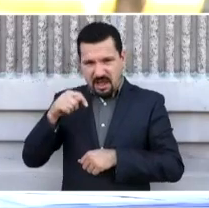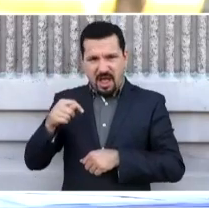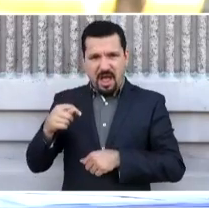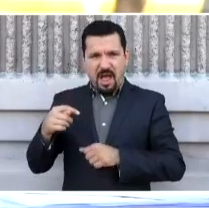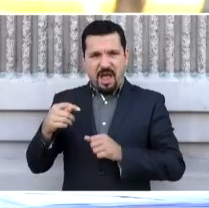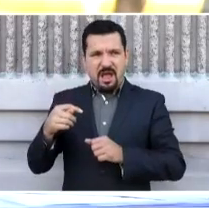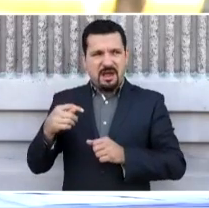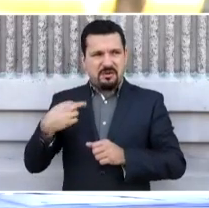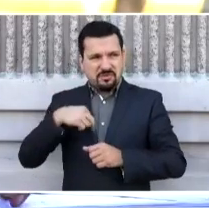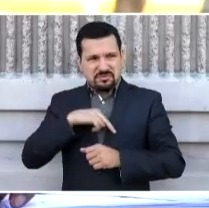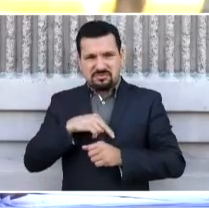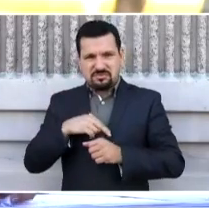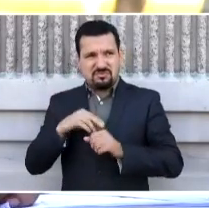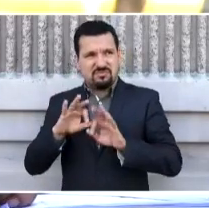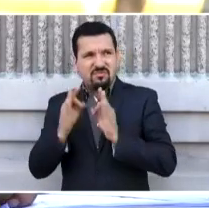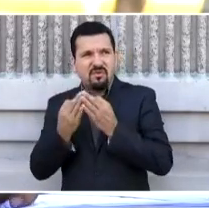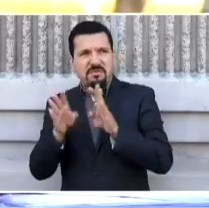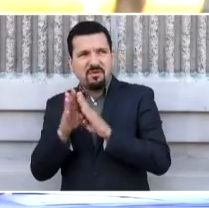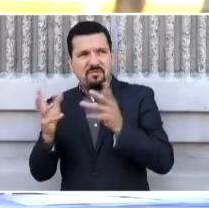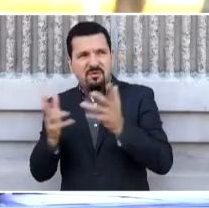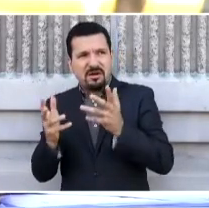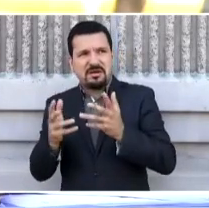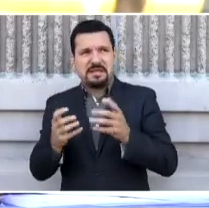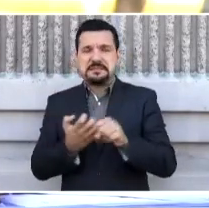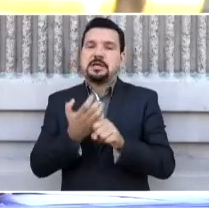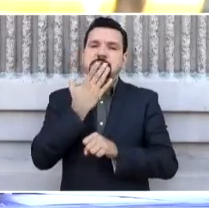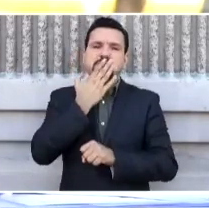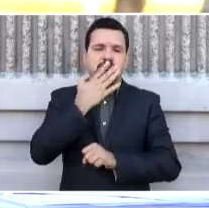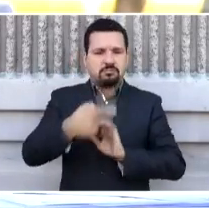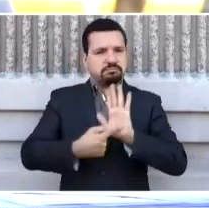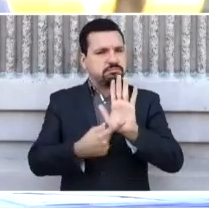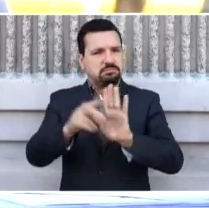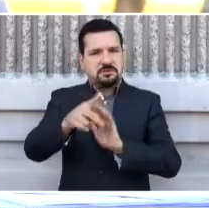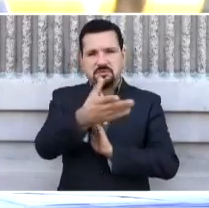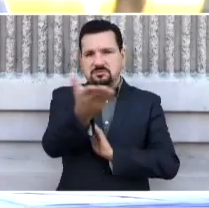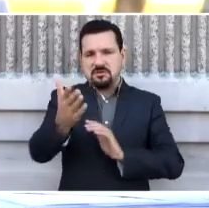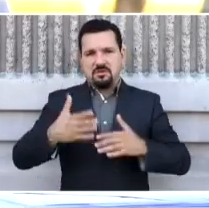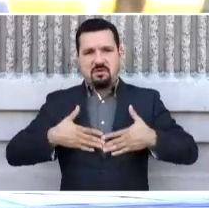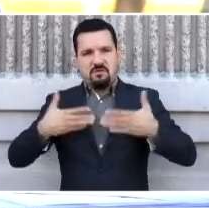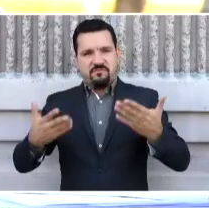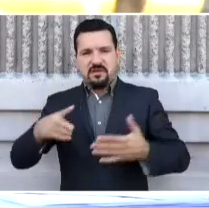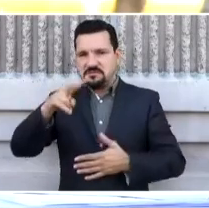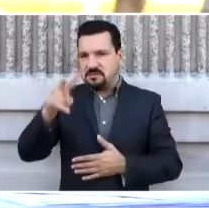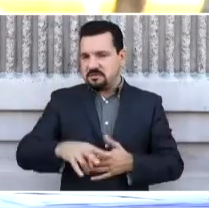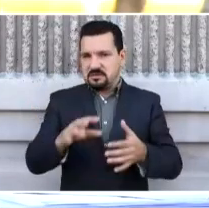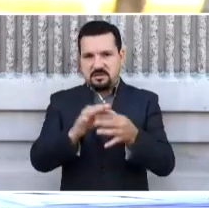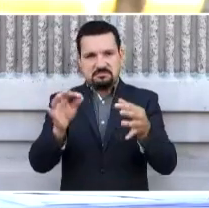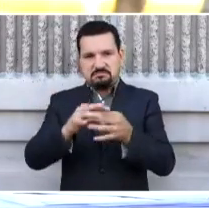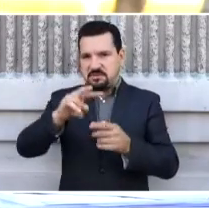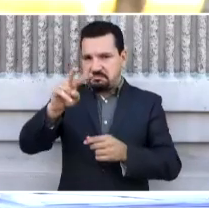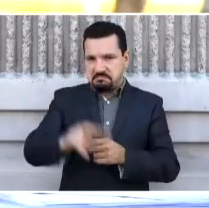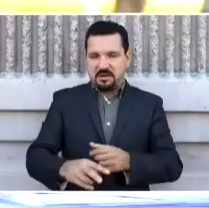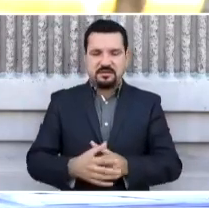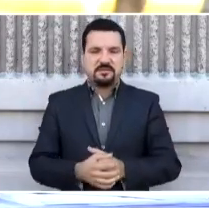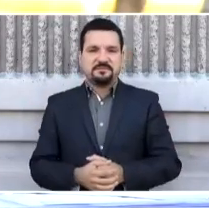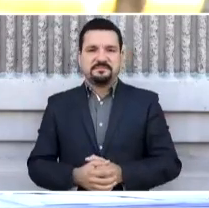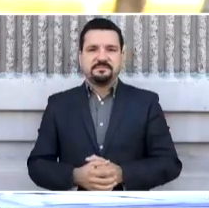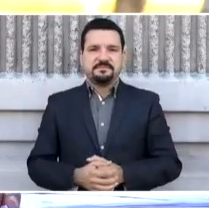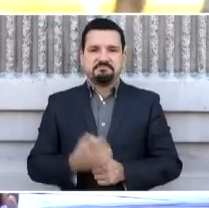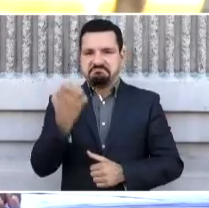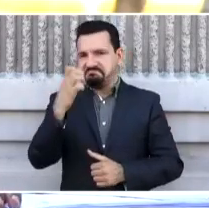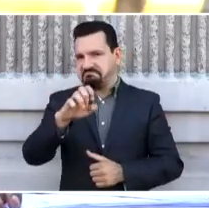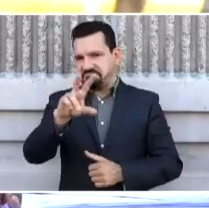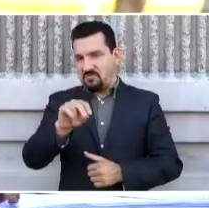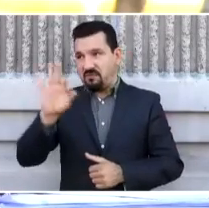en ese sentido, Sonora puede estar convencido de que les estamos diciendo los datos que son reales.